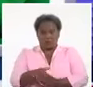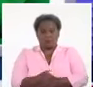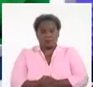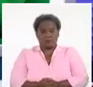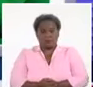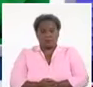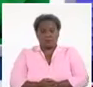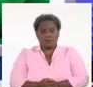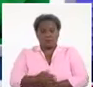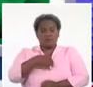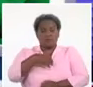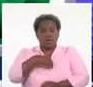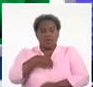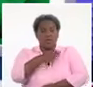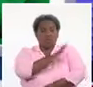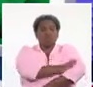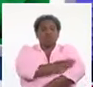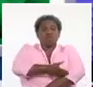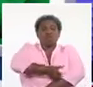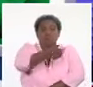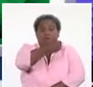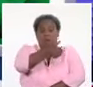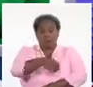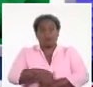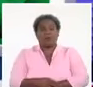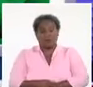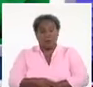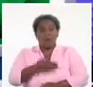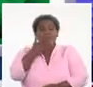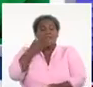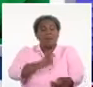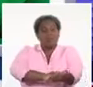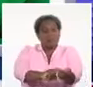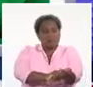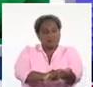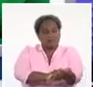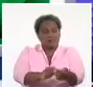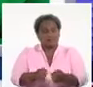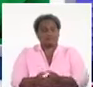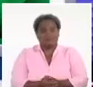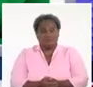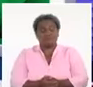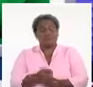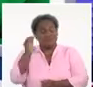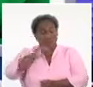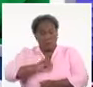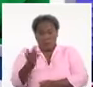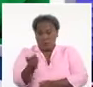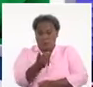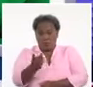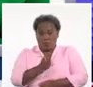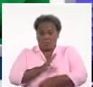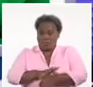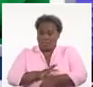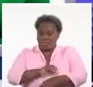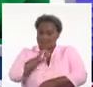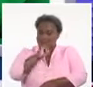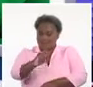tenía hipertensión arterial y diabetes mellitus, combinación que sabemos que no es nada